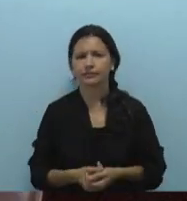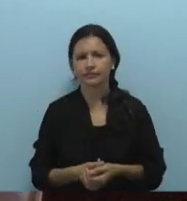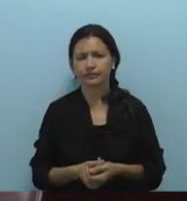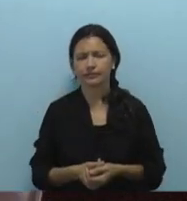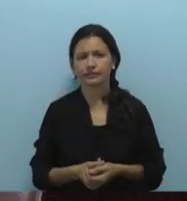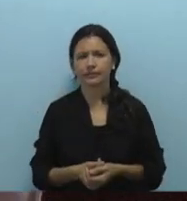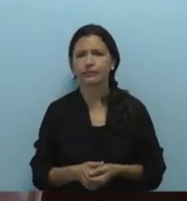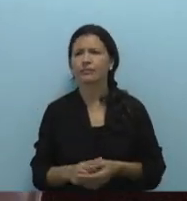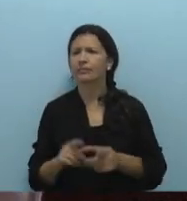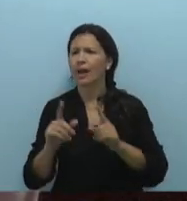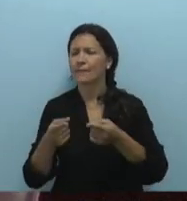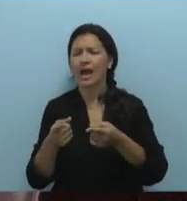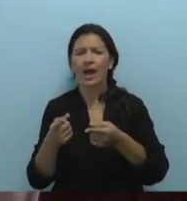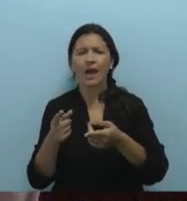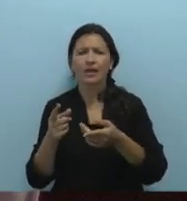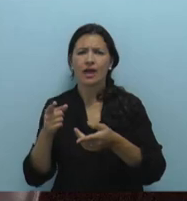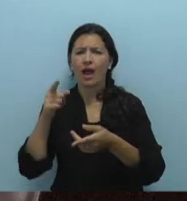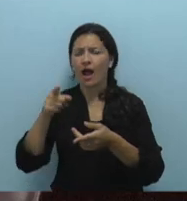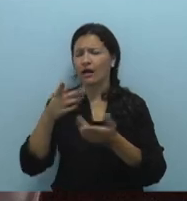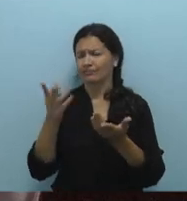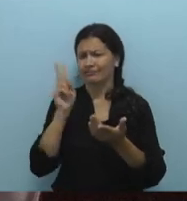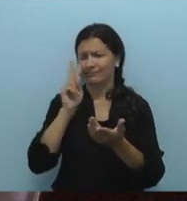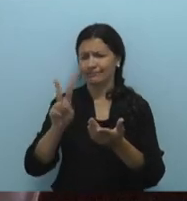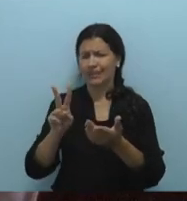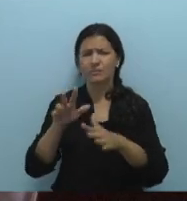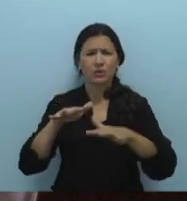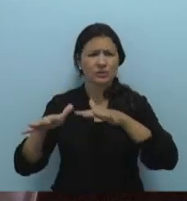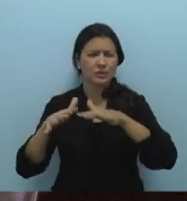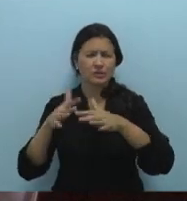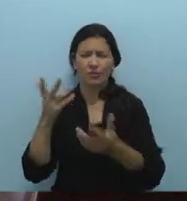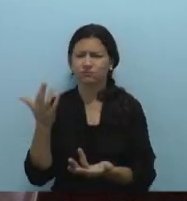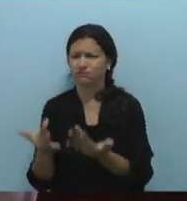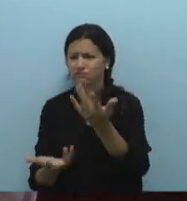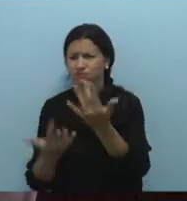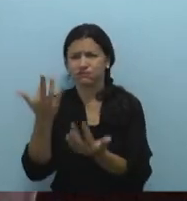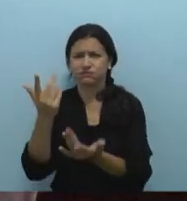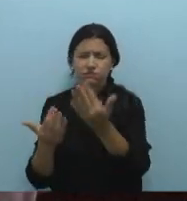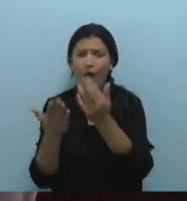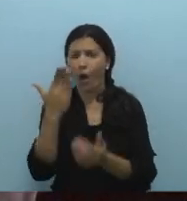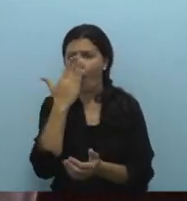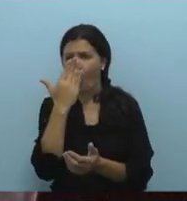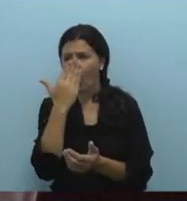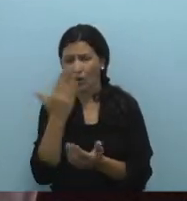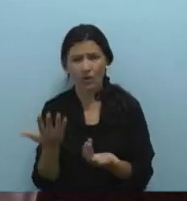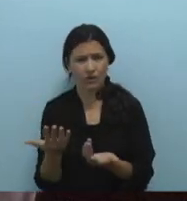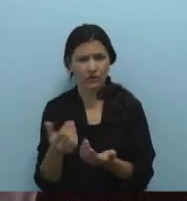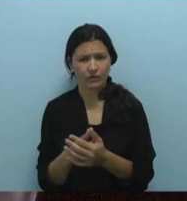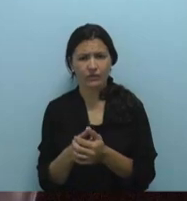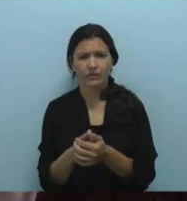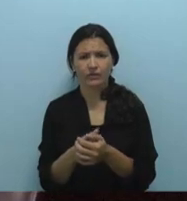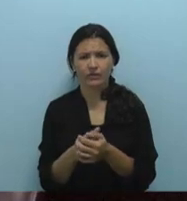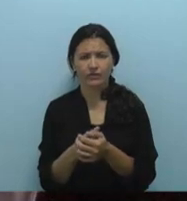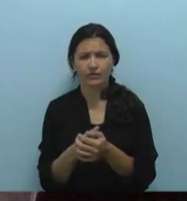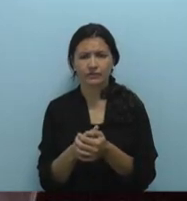incendios forestales, lo tuvimos que ver con absoluta claridad, un tema medioambiental que hoy es transversal en el mundo, que ningún país del